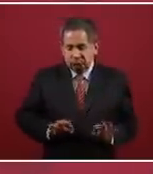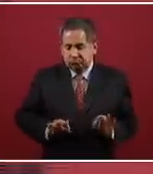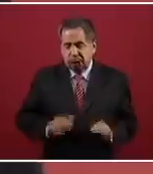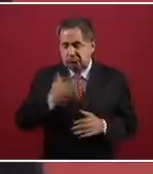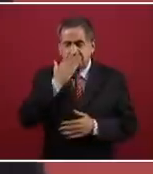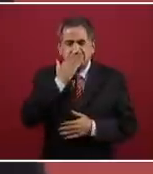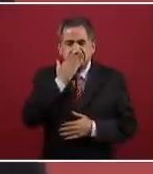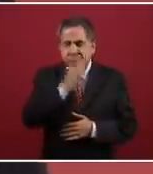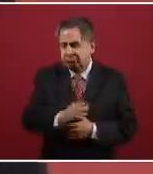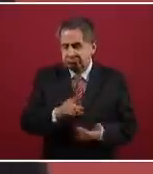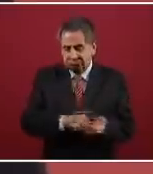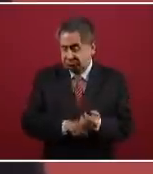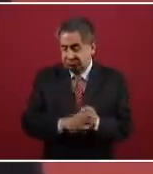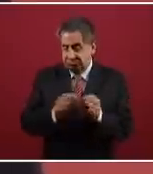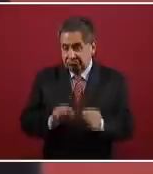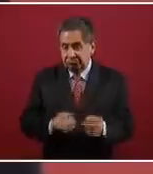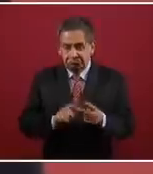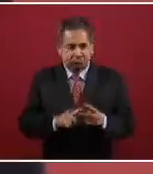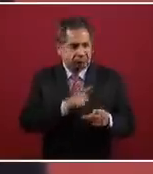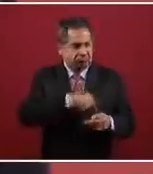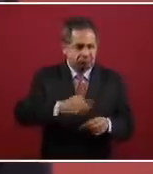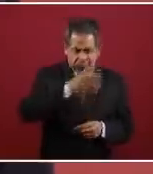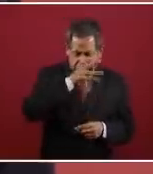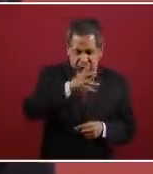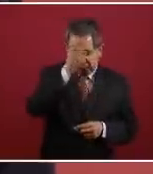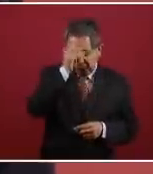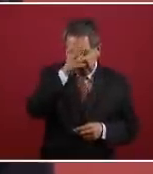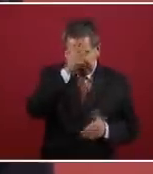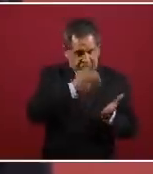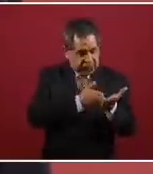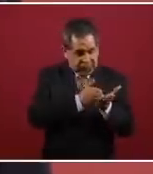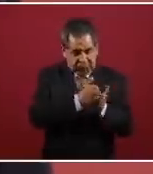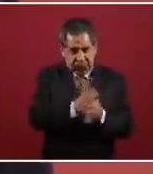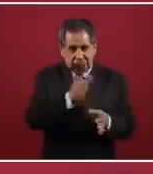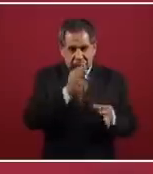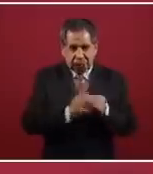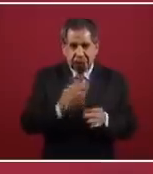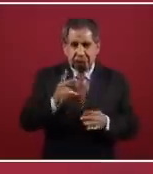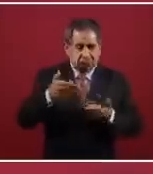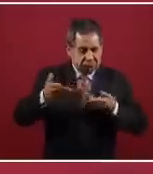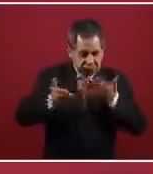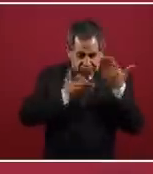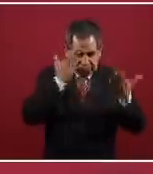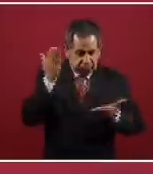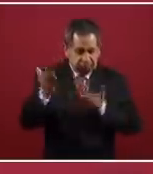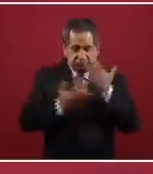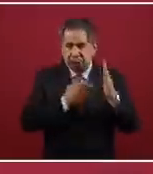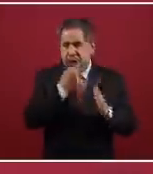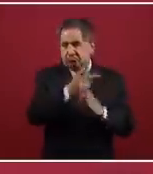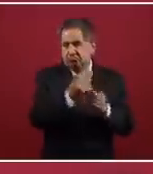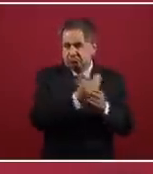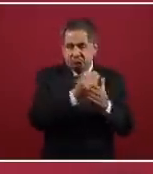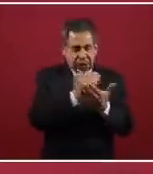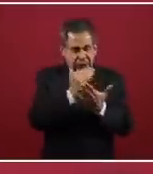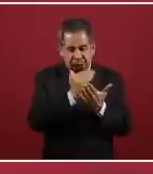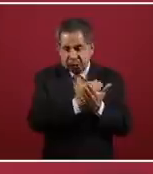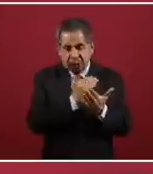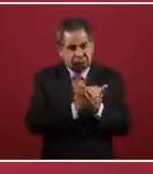que ver con la formación, con los planes de estudio que